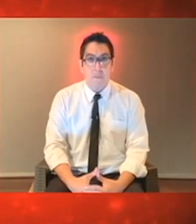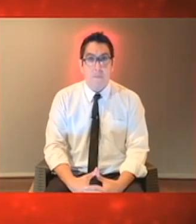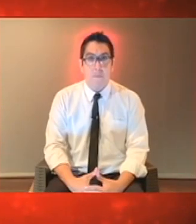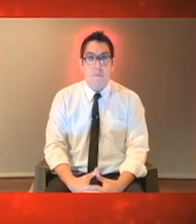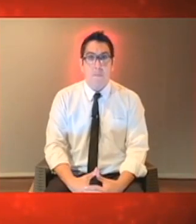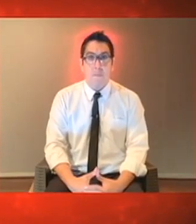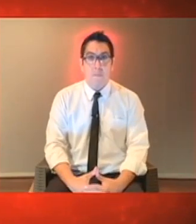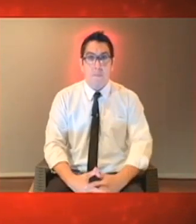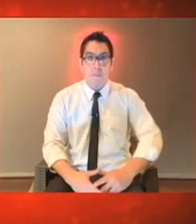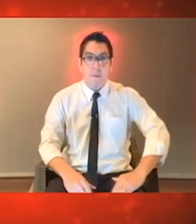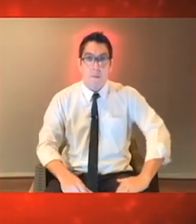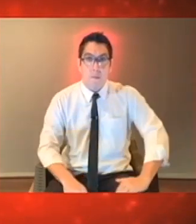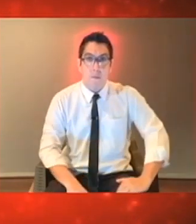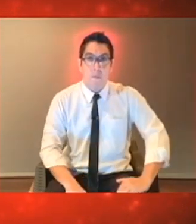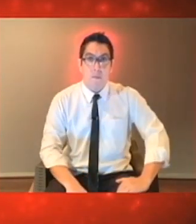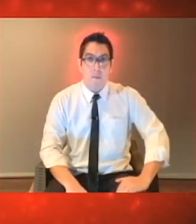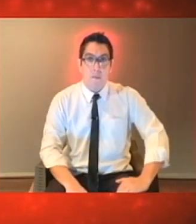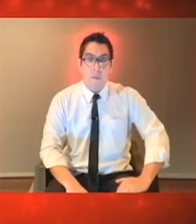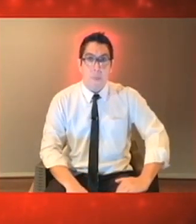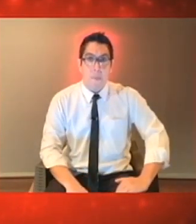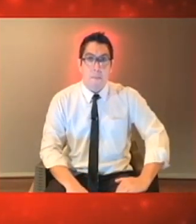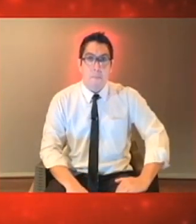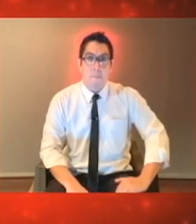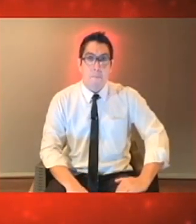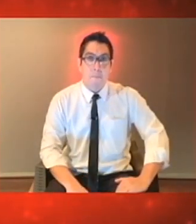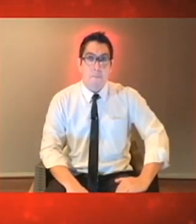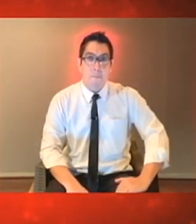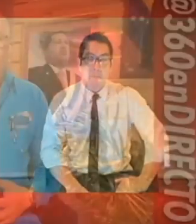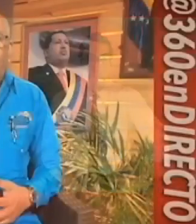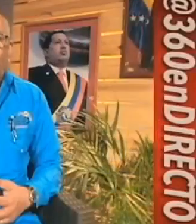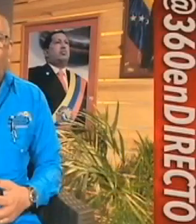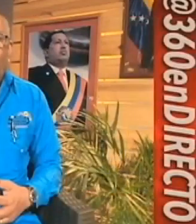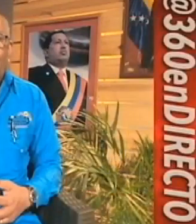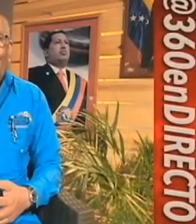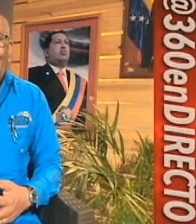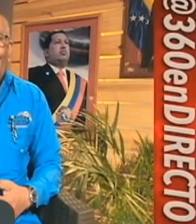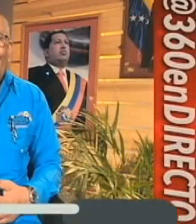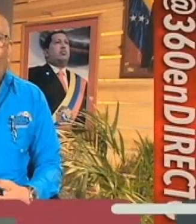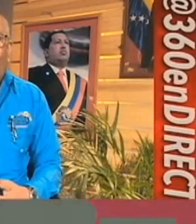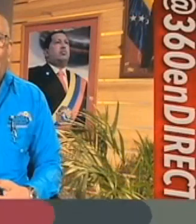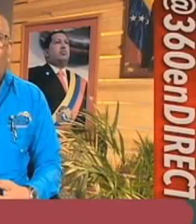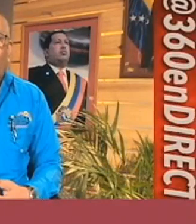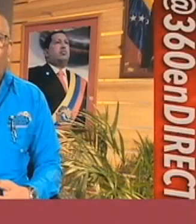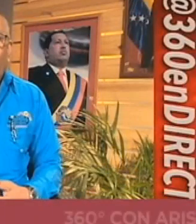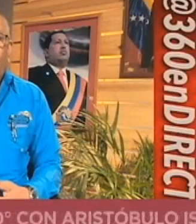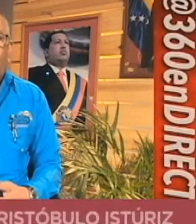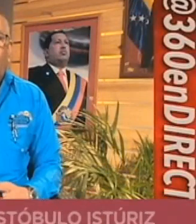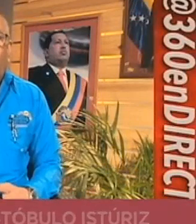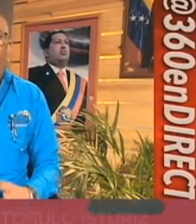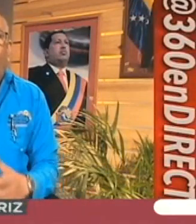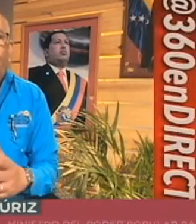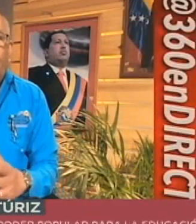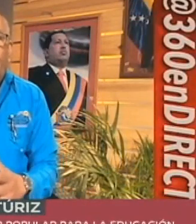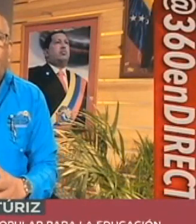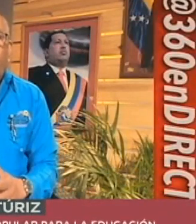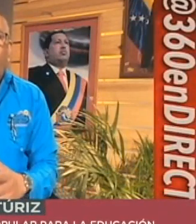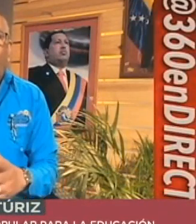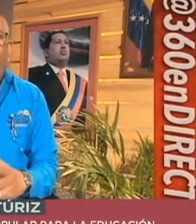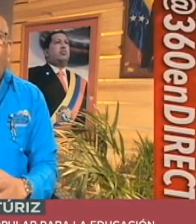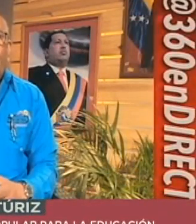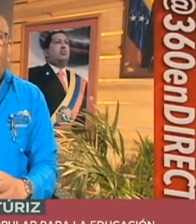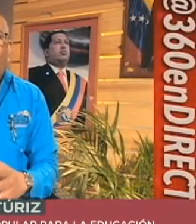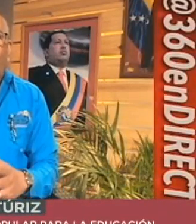primero que tenemos que destacar es esa capacidad que tiene el presidente para consultar al pueblo, ese carácter democrático, eso de